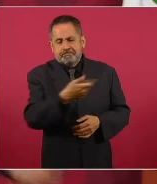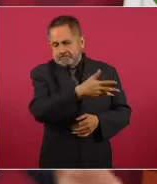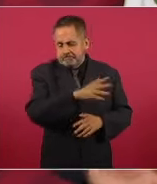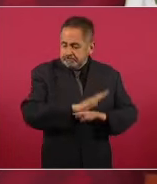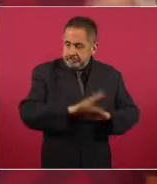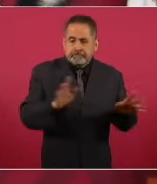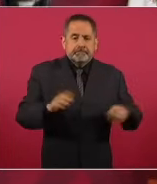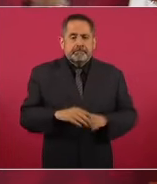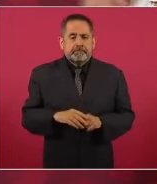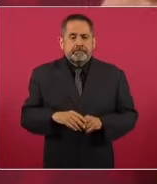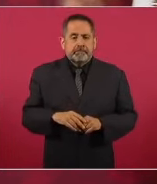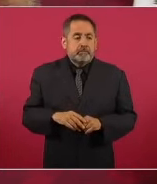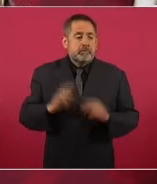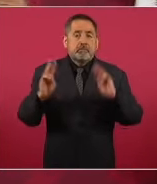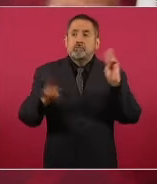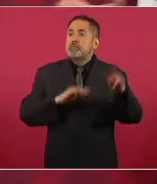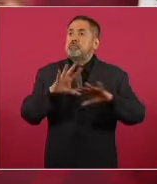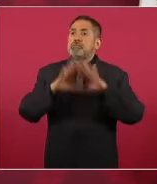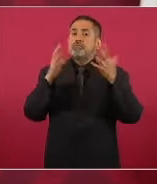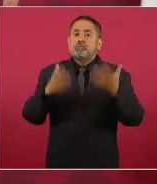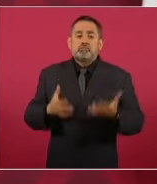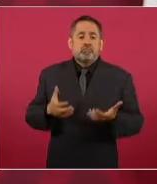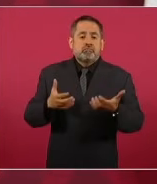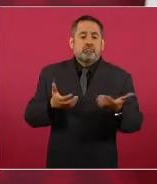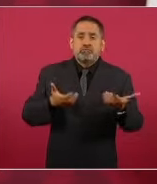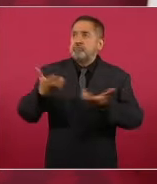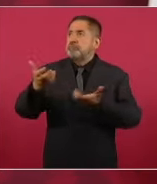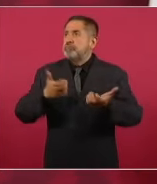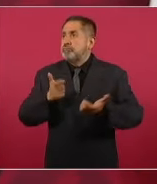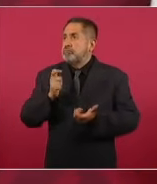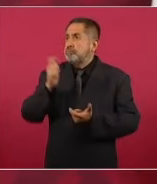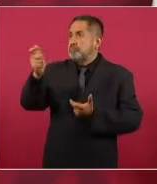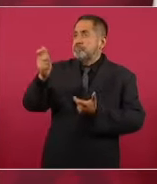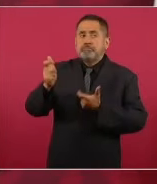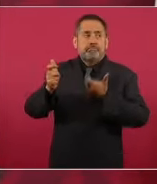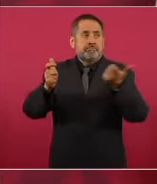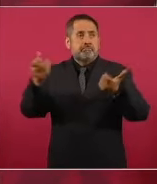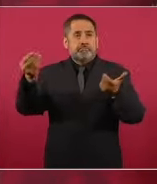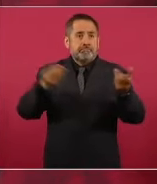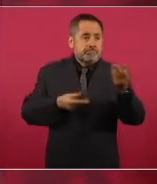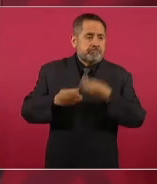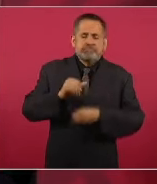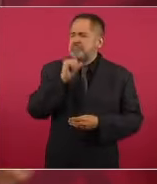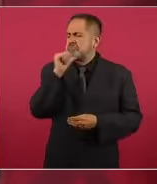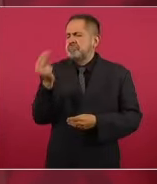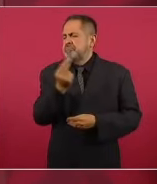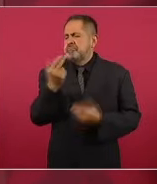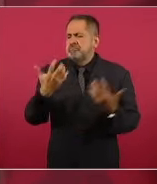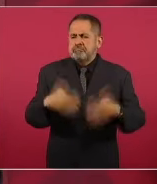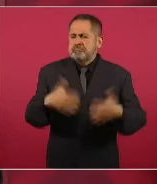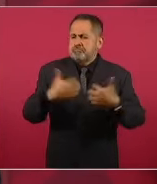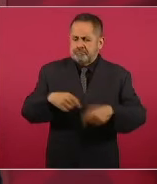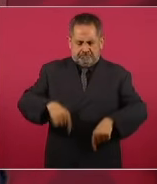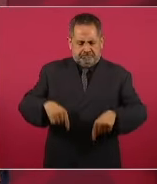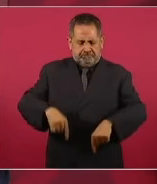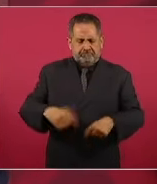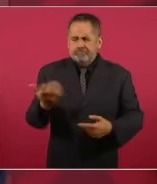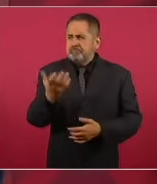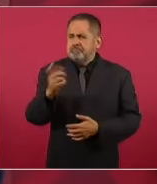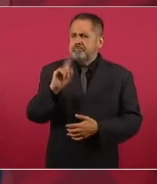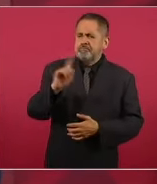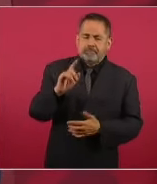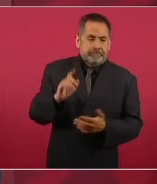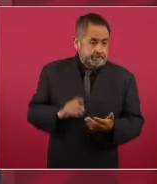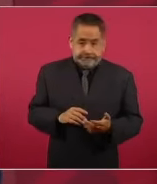de que en un mundo globalizado no había que producir para el consumo